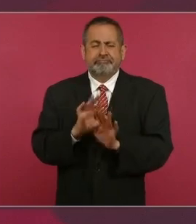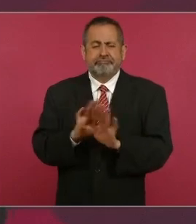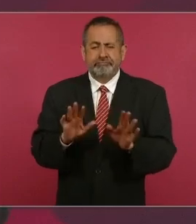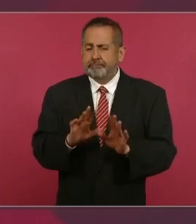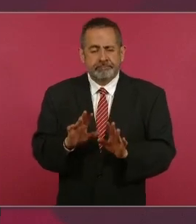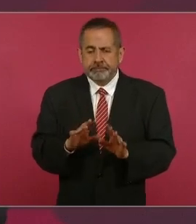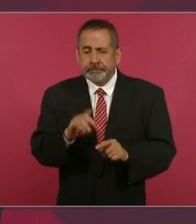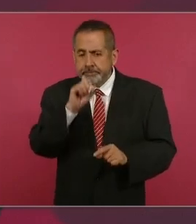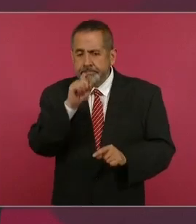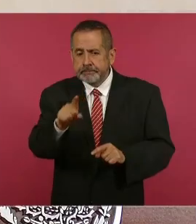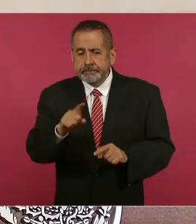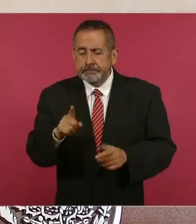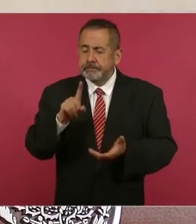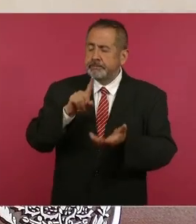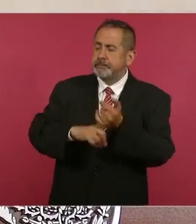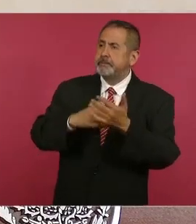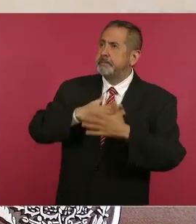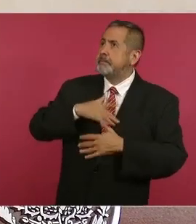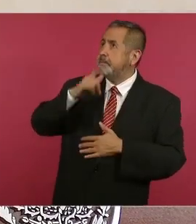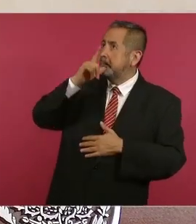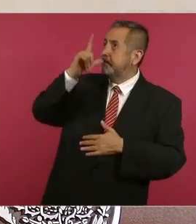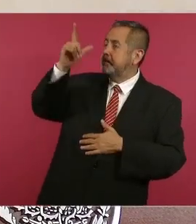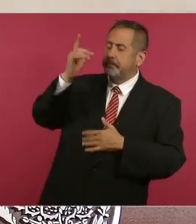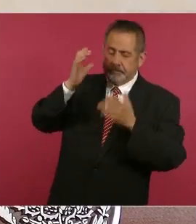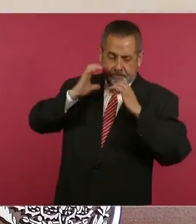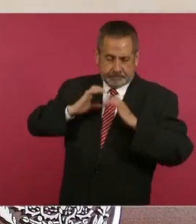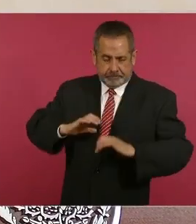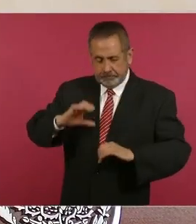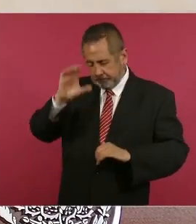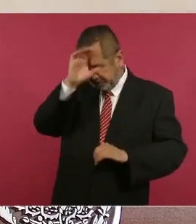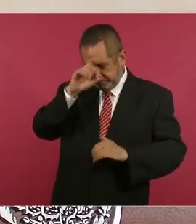Hay que buscar el bienestar del alma.